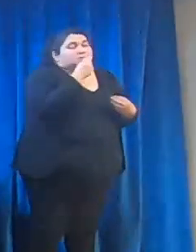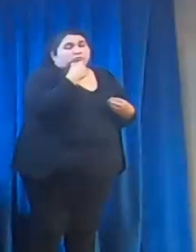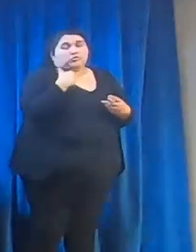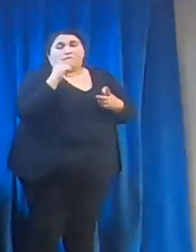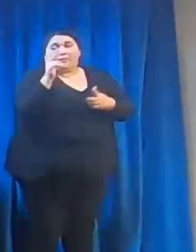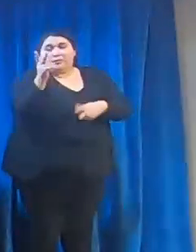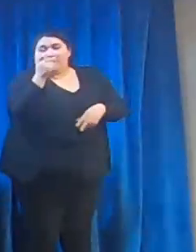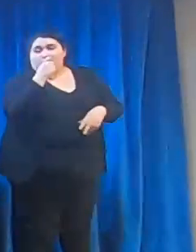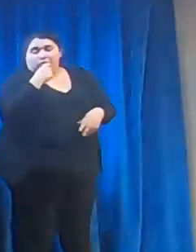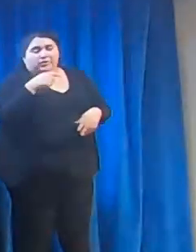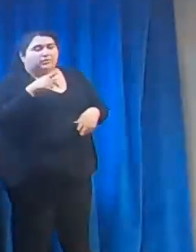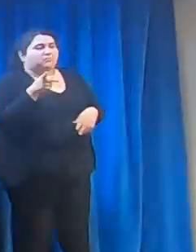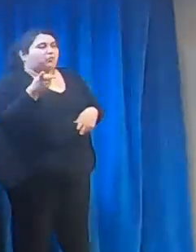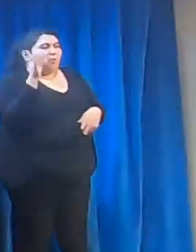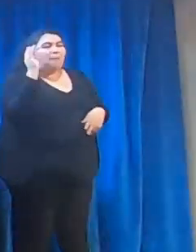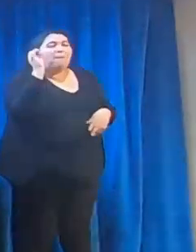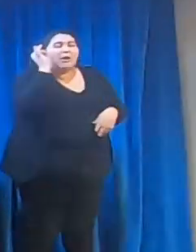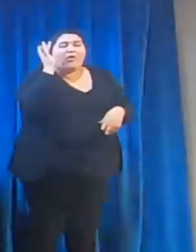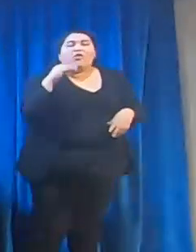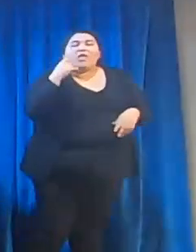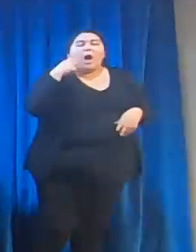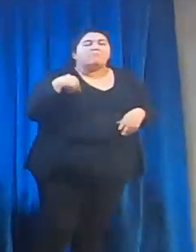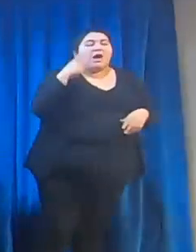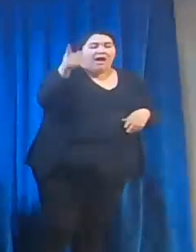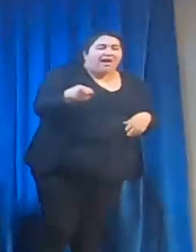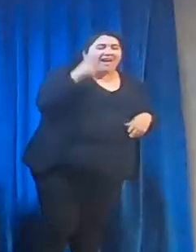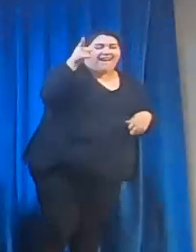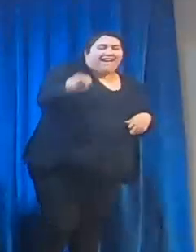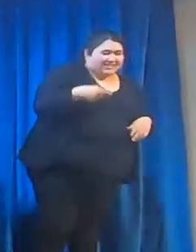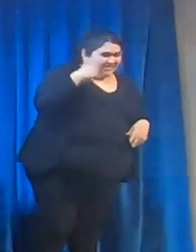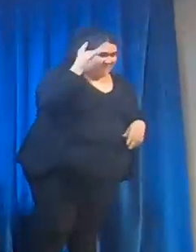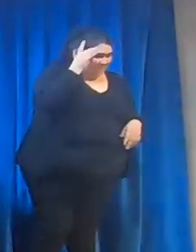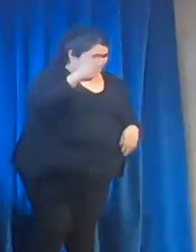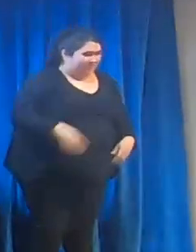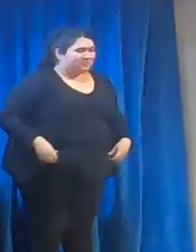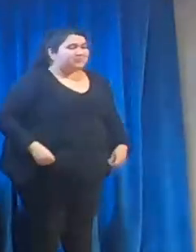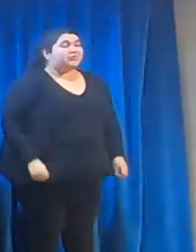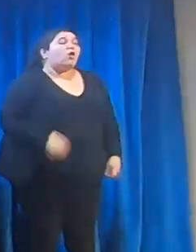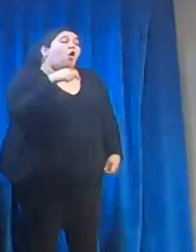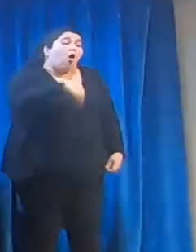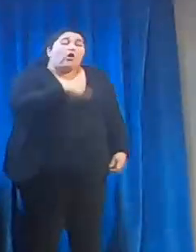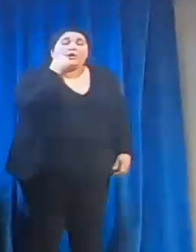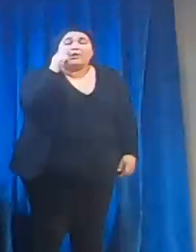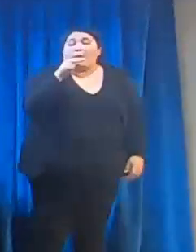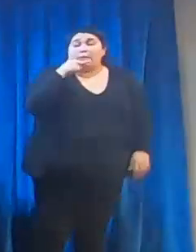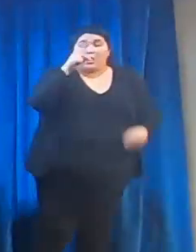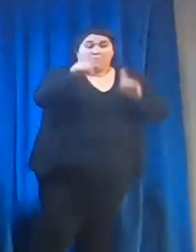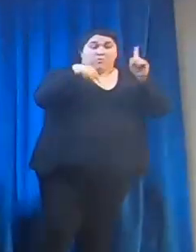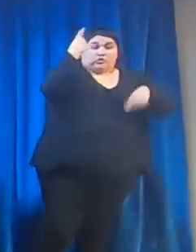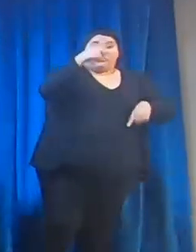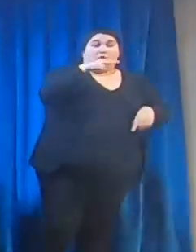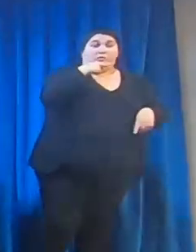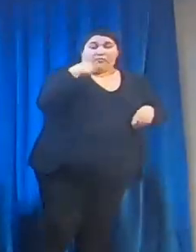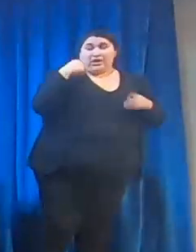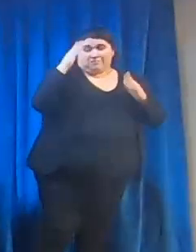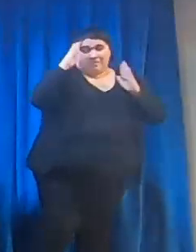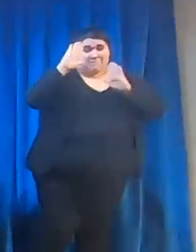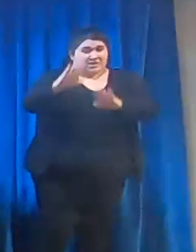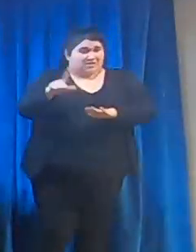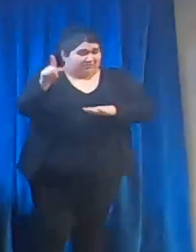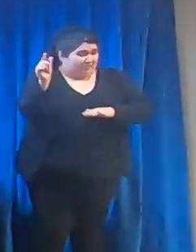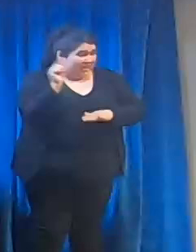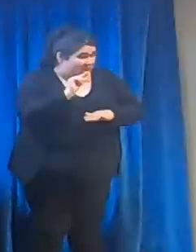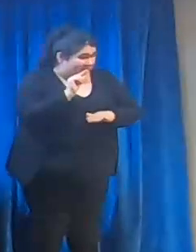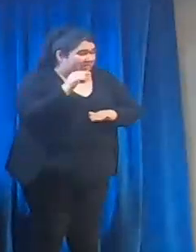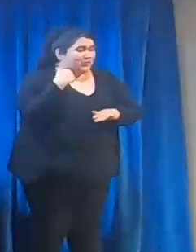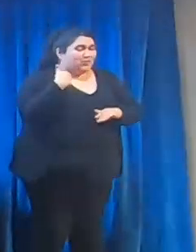vos que voy a una pijamada, perdón, Damián, todo el tiempo con vos, voy a ir, hoy es viernes, pongamos el viernes que viene, yo voy a una pijamada a tu casa y ya arreglamos, porque